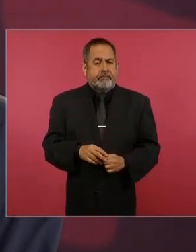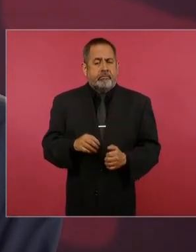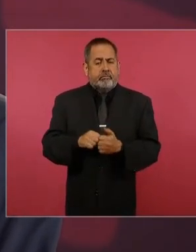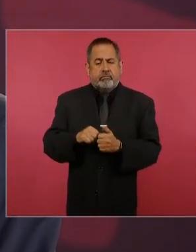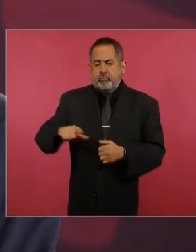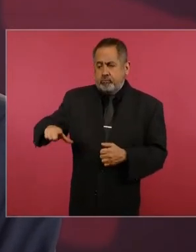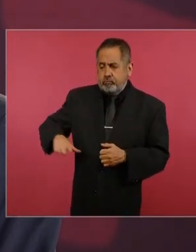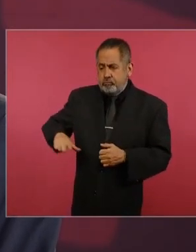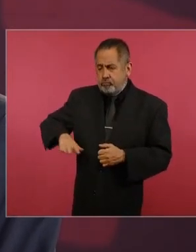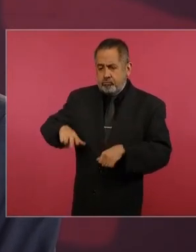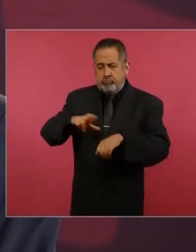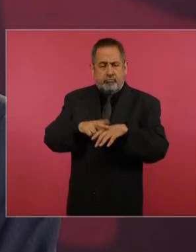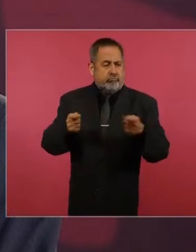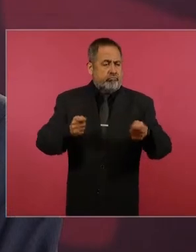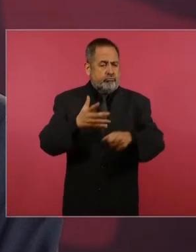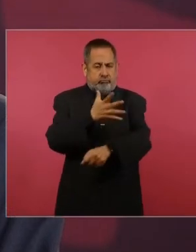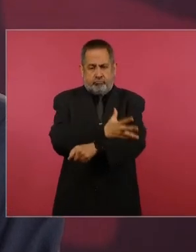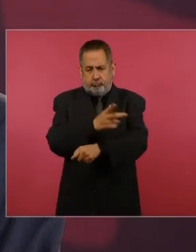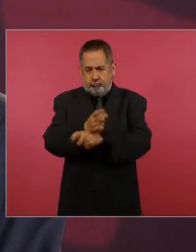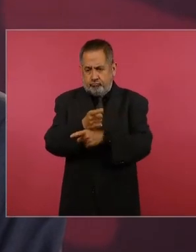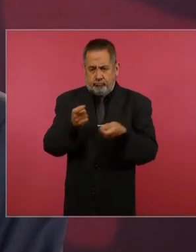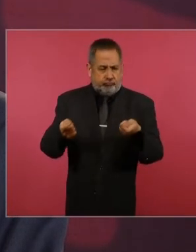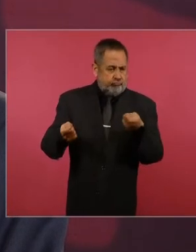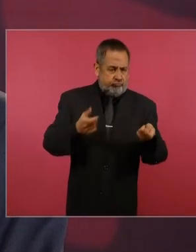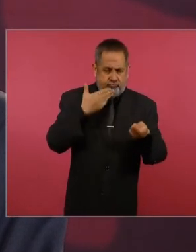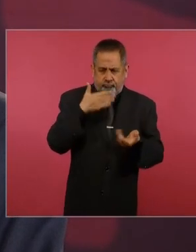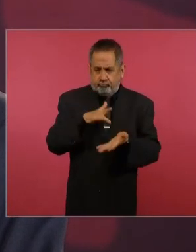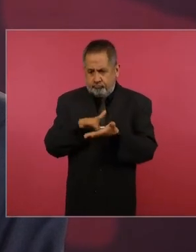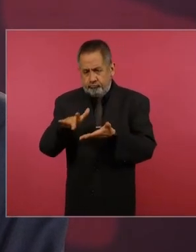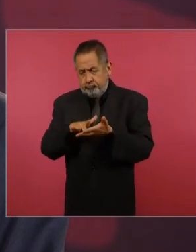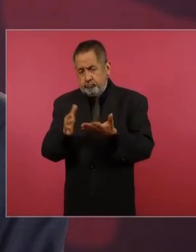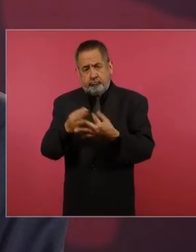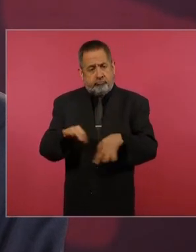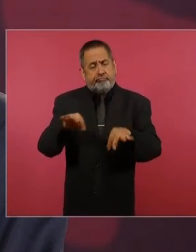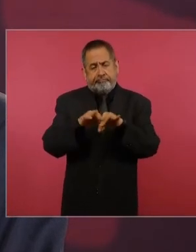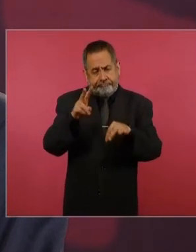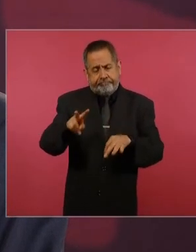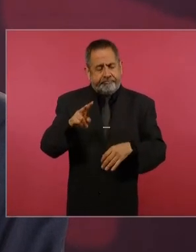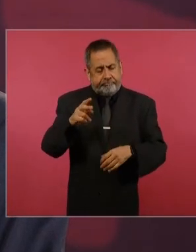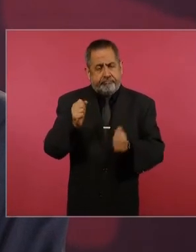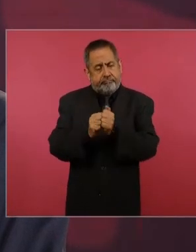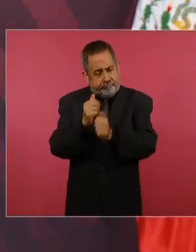gobernando con honradez, se apoya mucho.